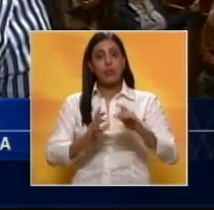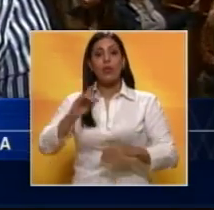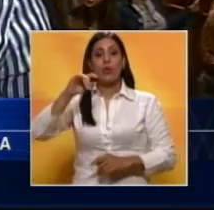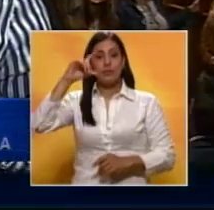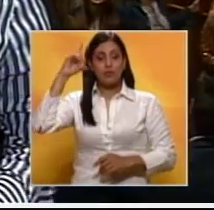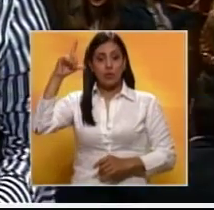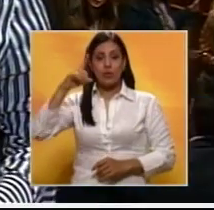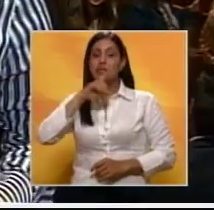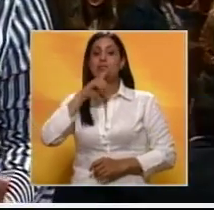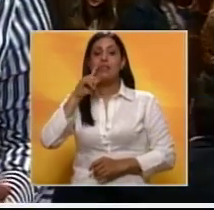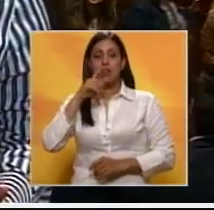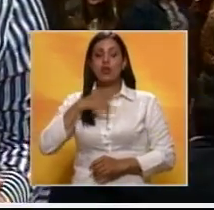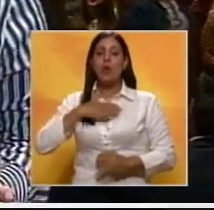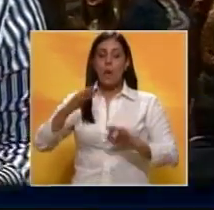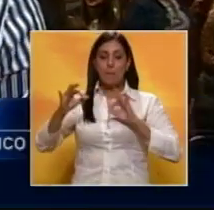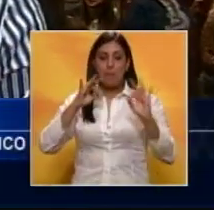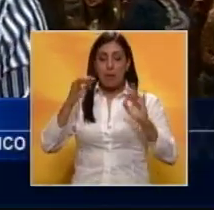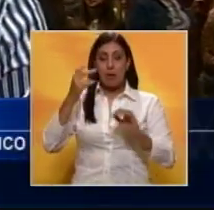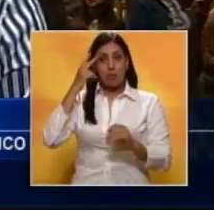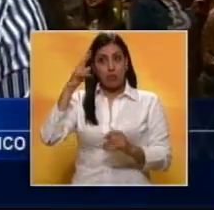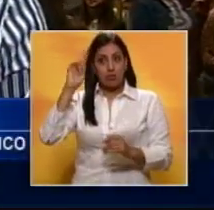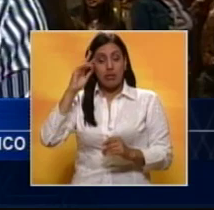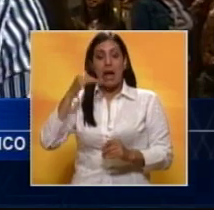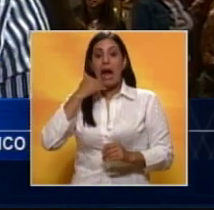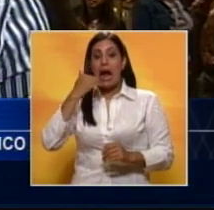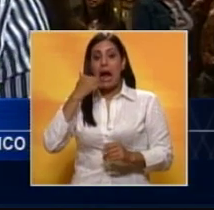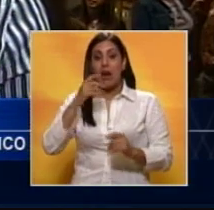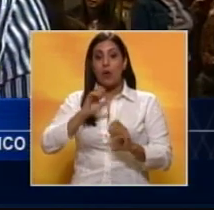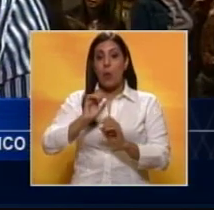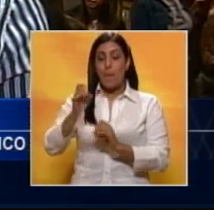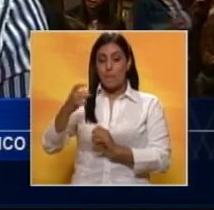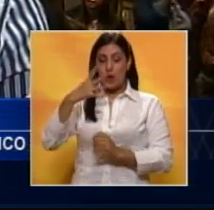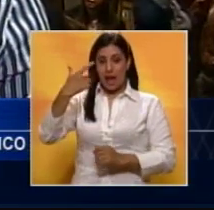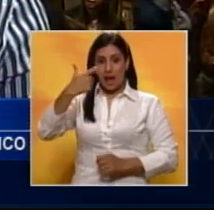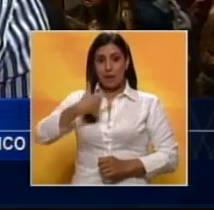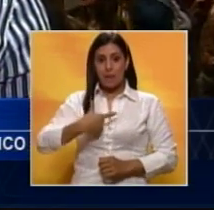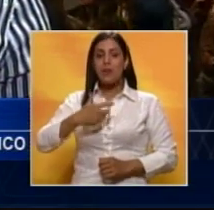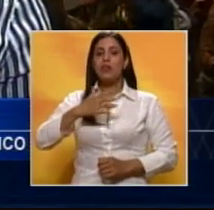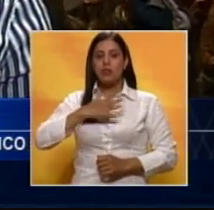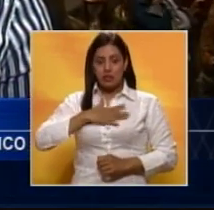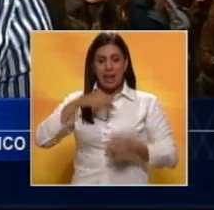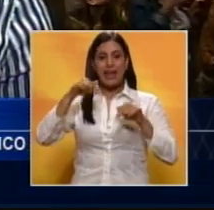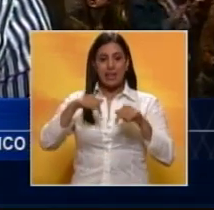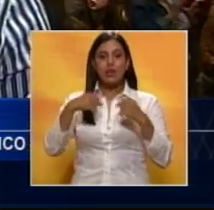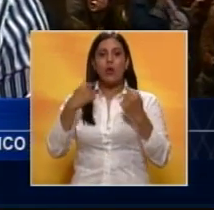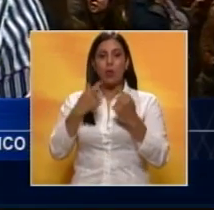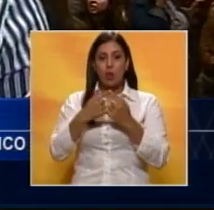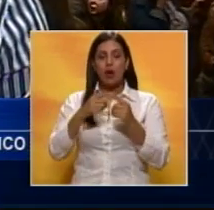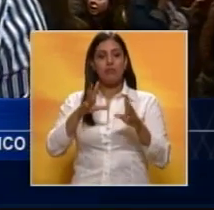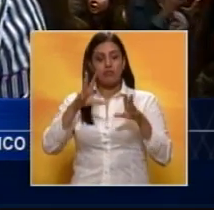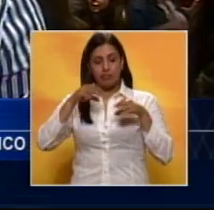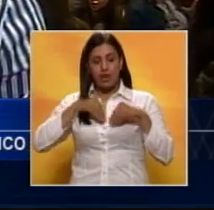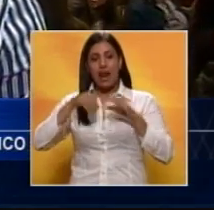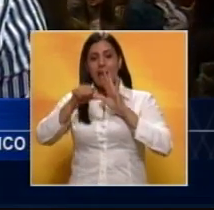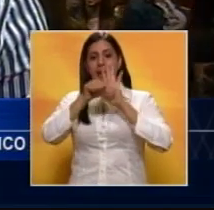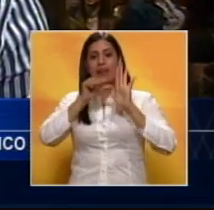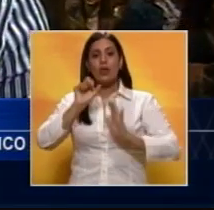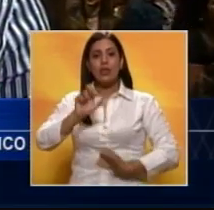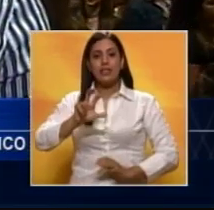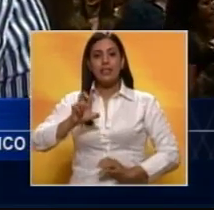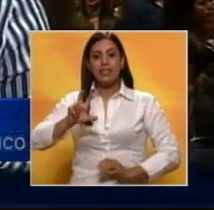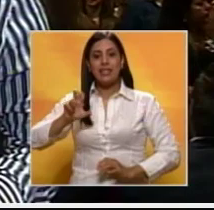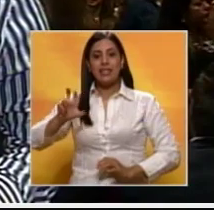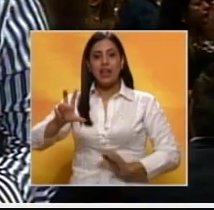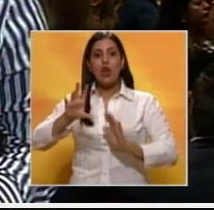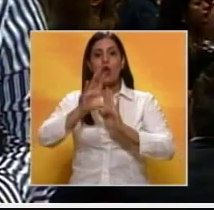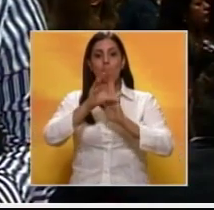Ortega Díaz dijo estar preparada por si se produce la remoción de su cargo y dijo que en ese caso se acogerá al artículo 333